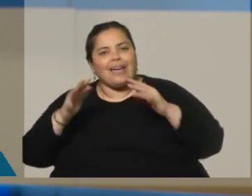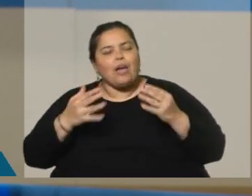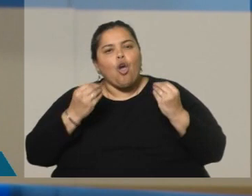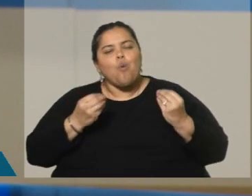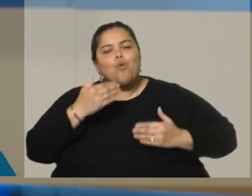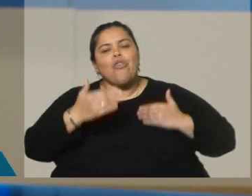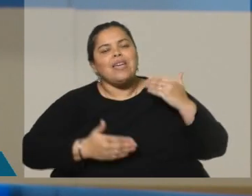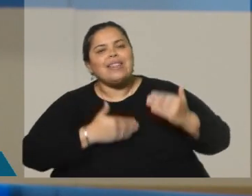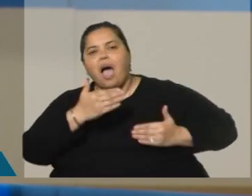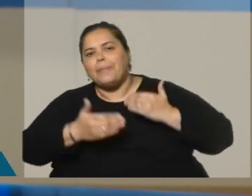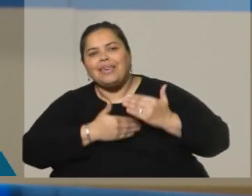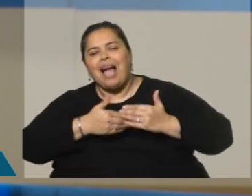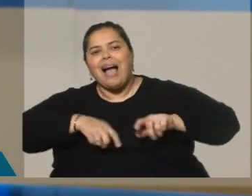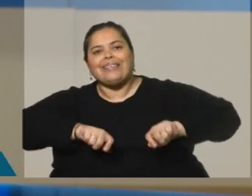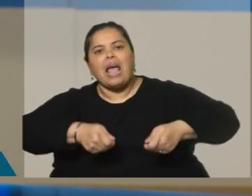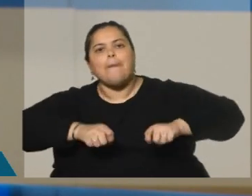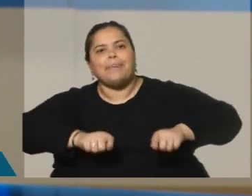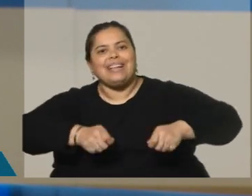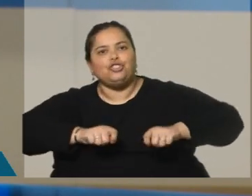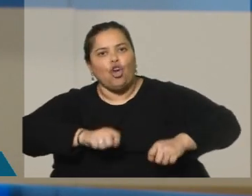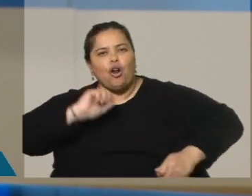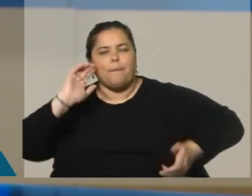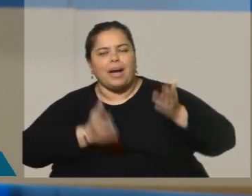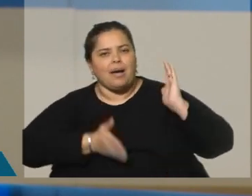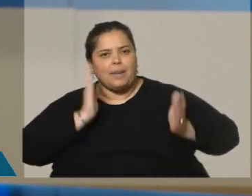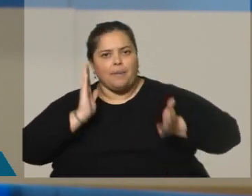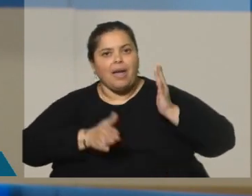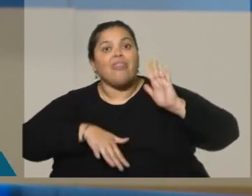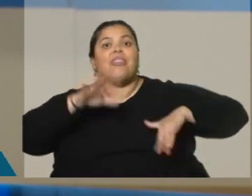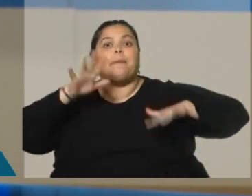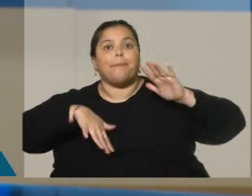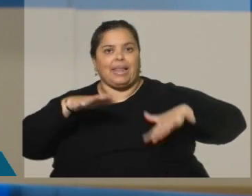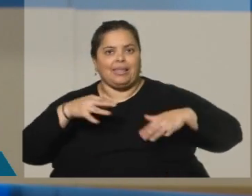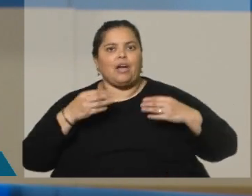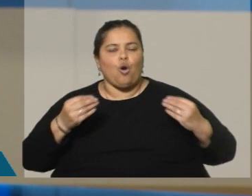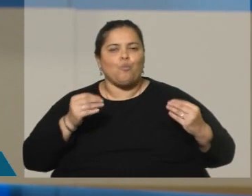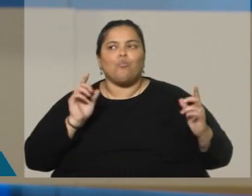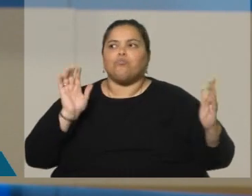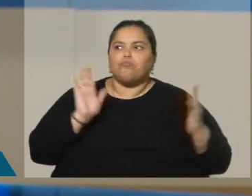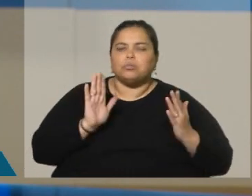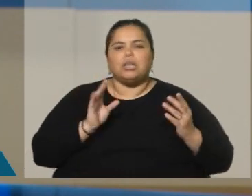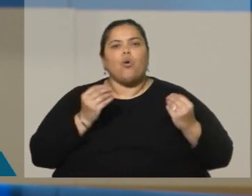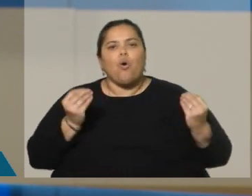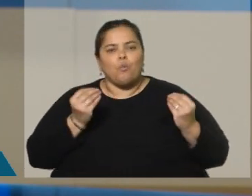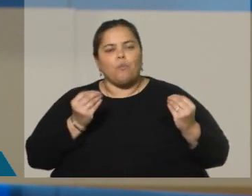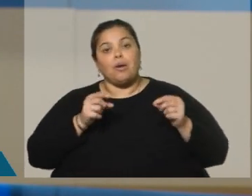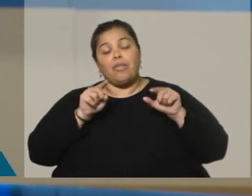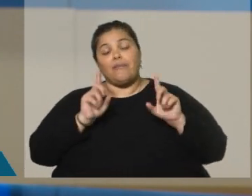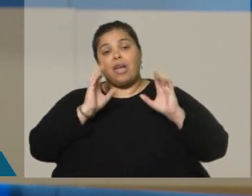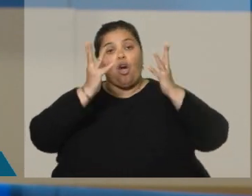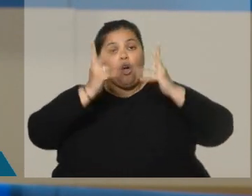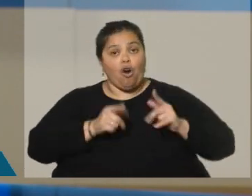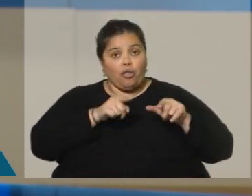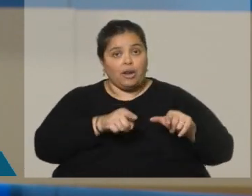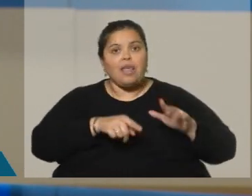la represión que muchas veces frente a determinadas organizaciones se ordenaba en diferentes